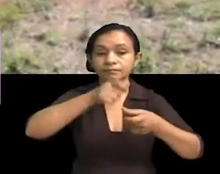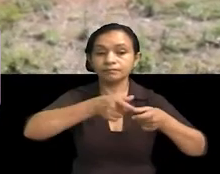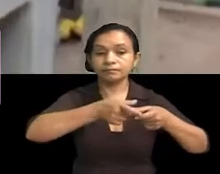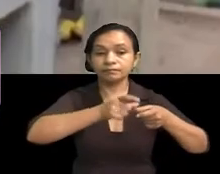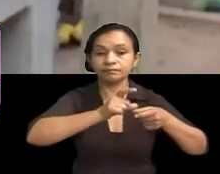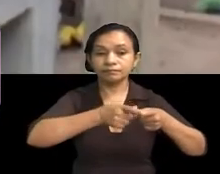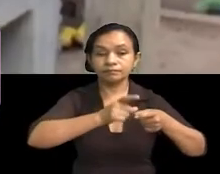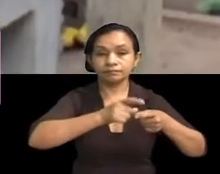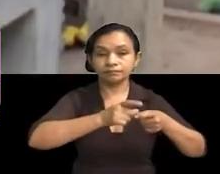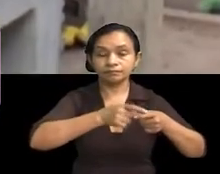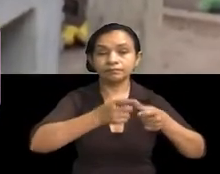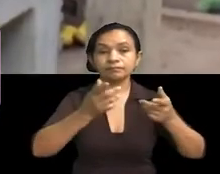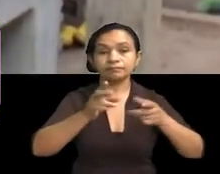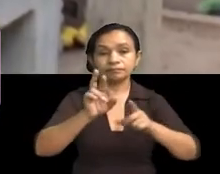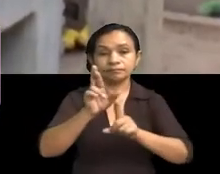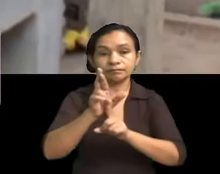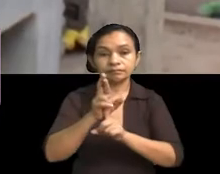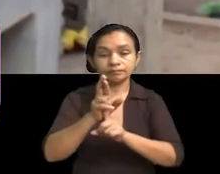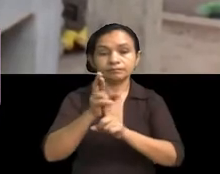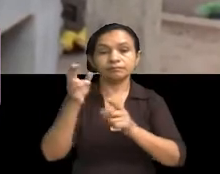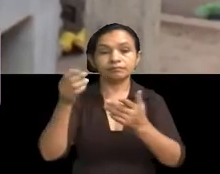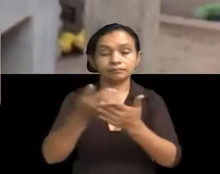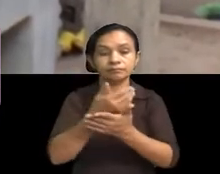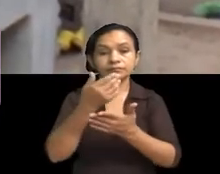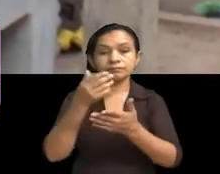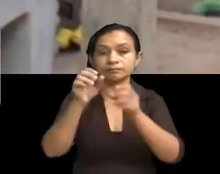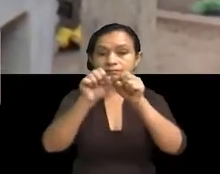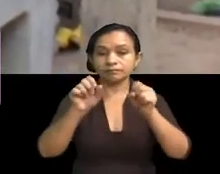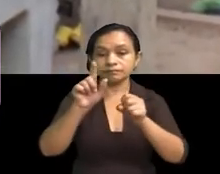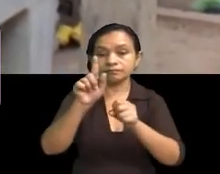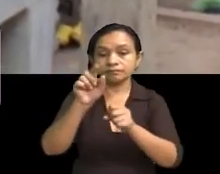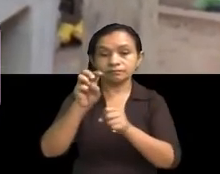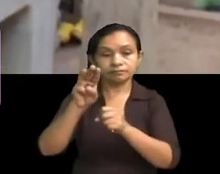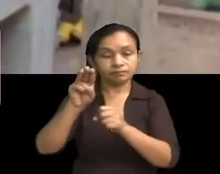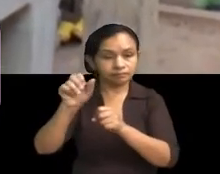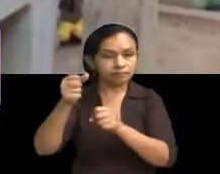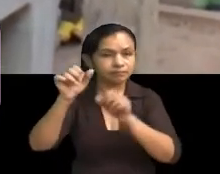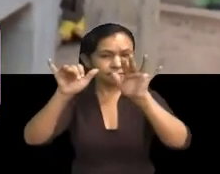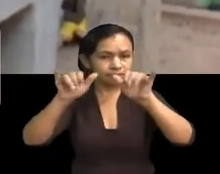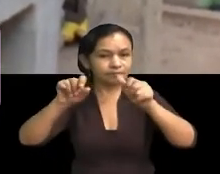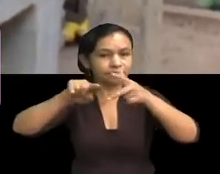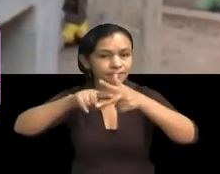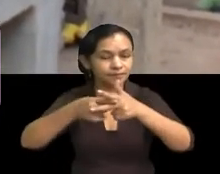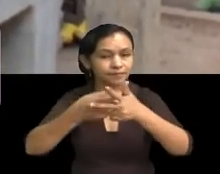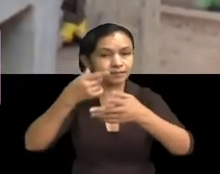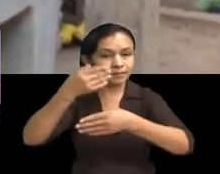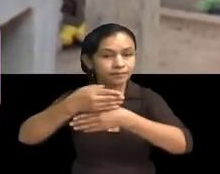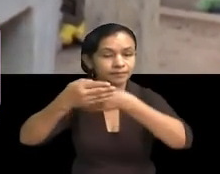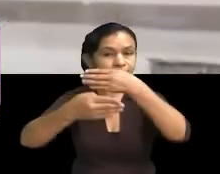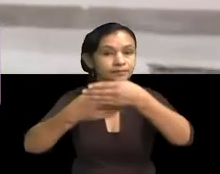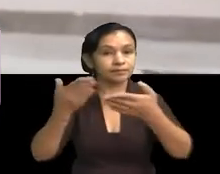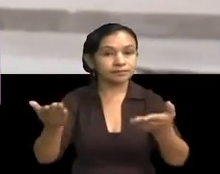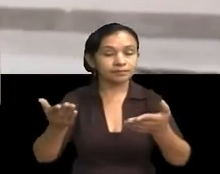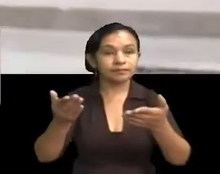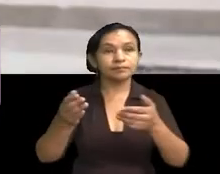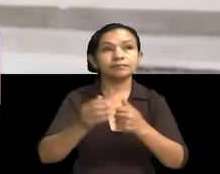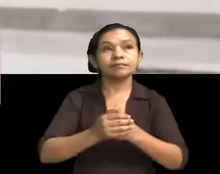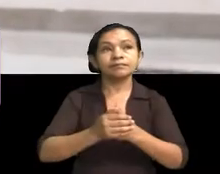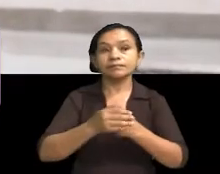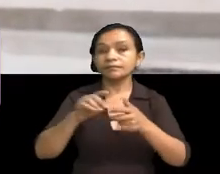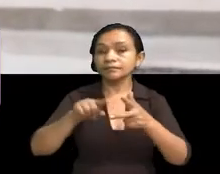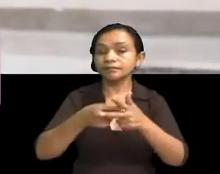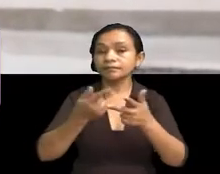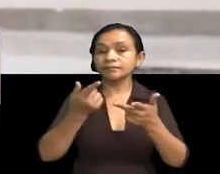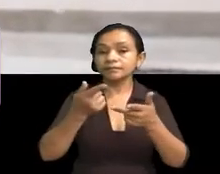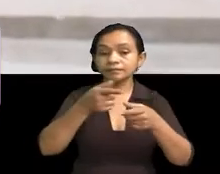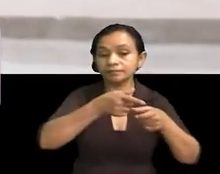caso de El Rama, Nueva Guinea y Santo Tomás. Santo Tomás creo que ya se inició. En la construcción del sistema de